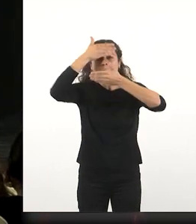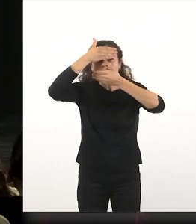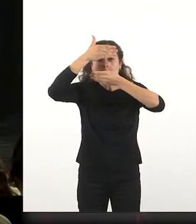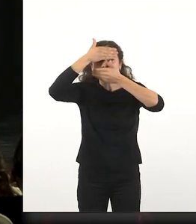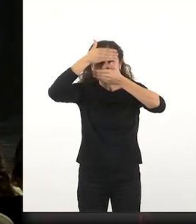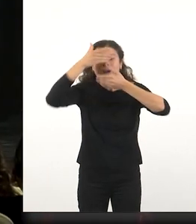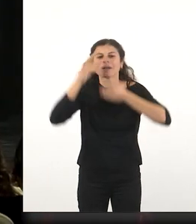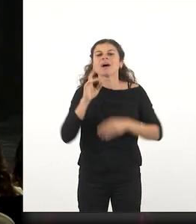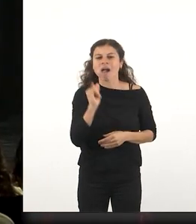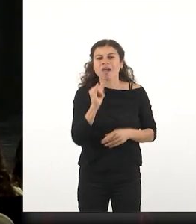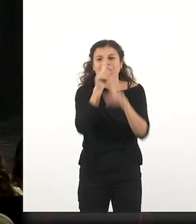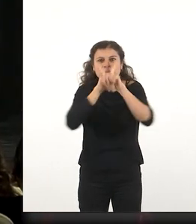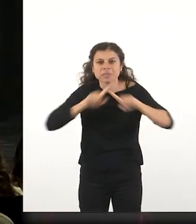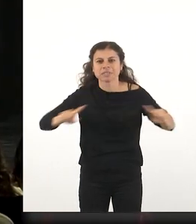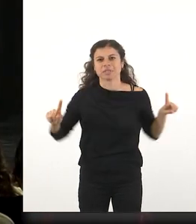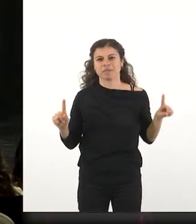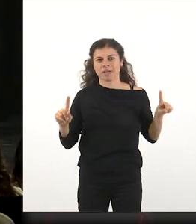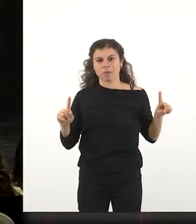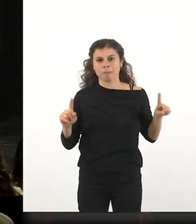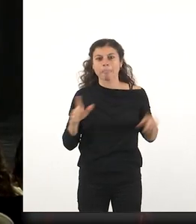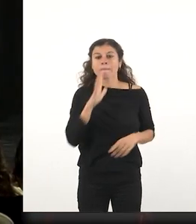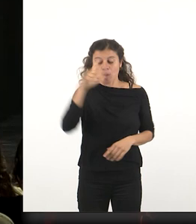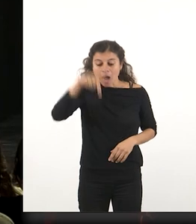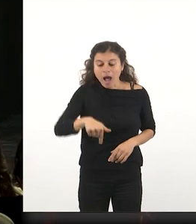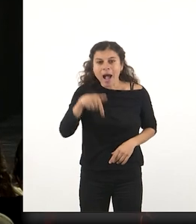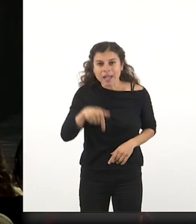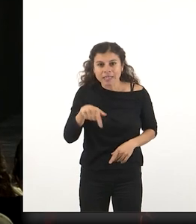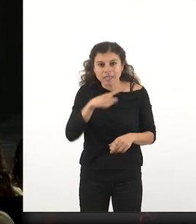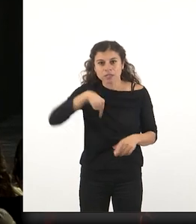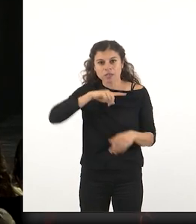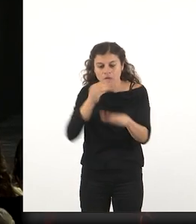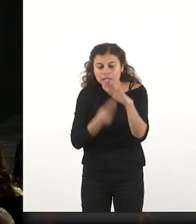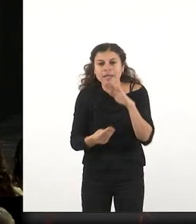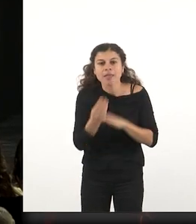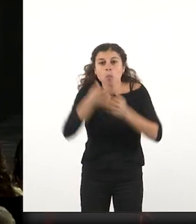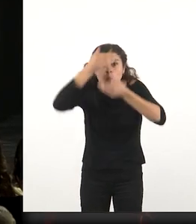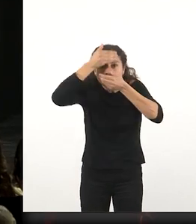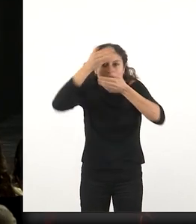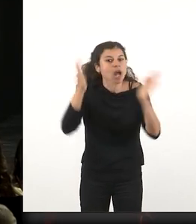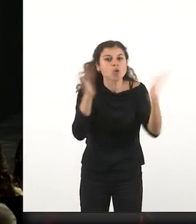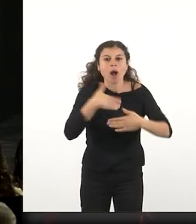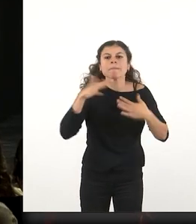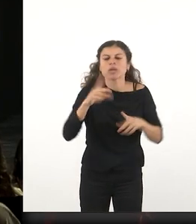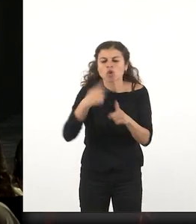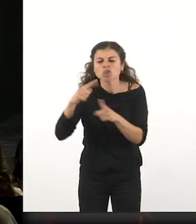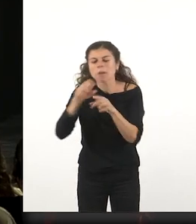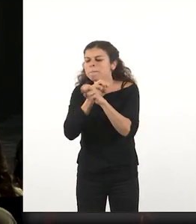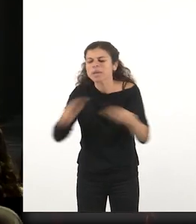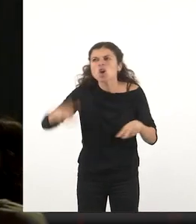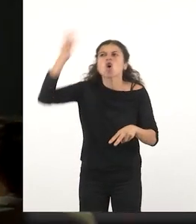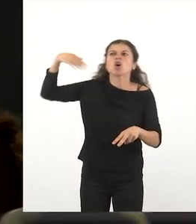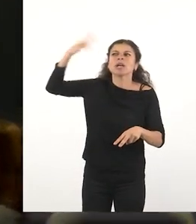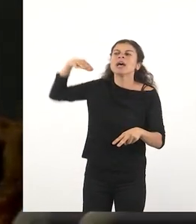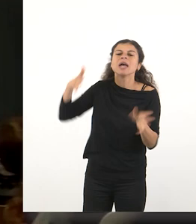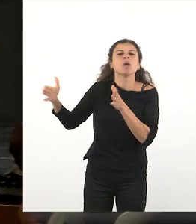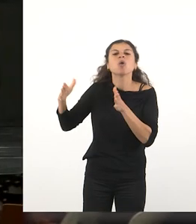Nacer en este país o habitarlo en él como mujer nos ponen un burka donde pasan cosas peores que en la época de mi abuela. Porque mi abuela me decía,